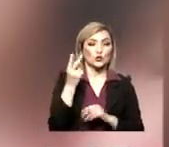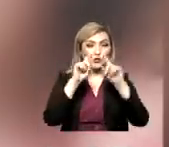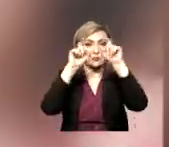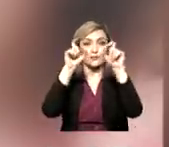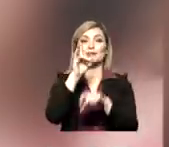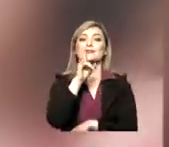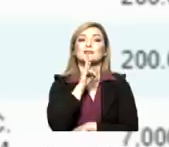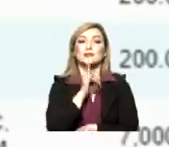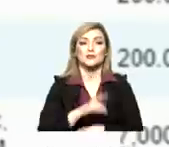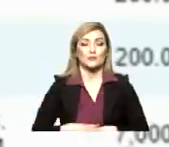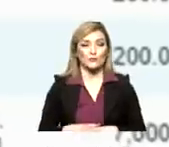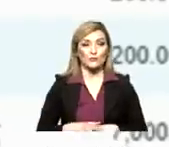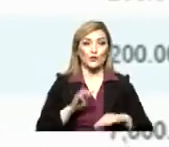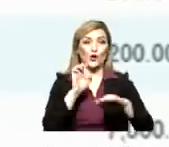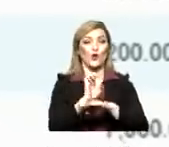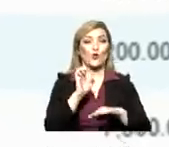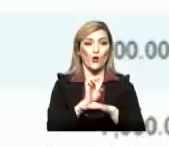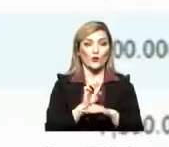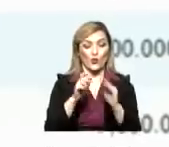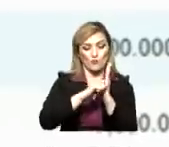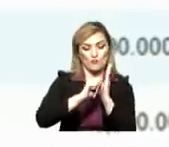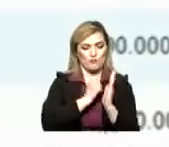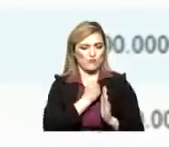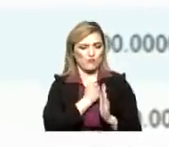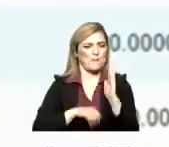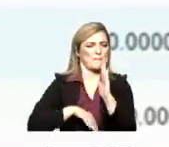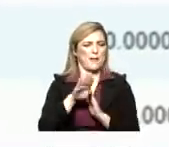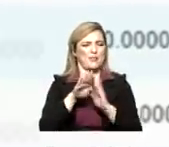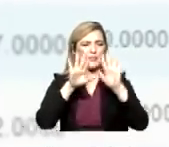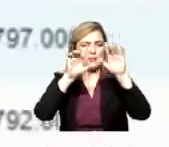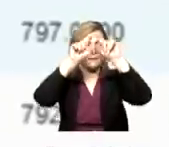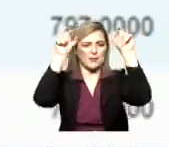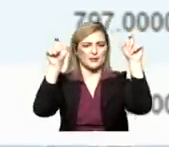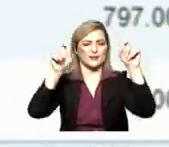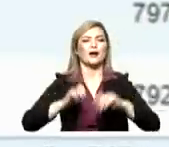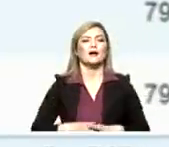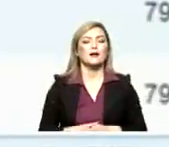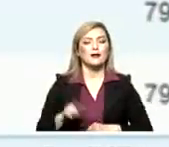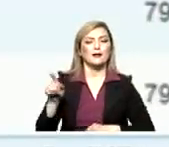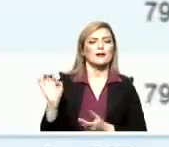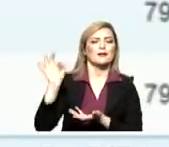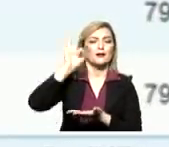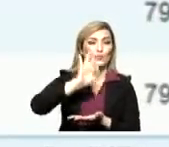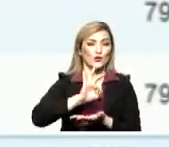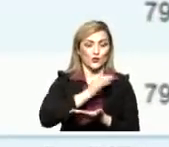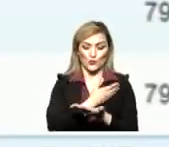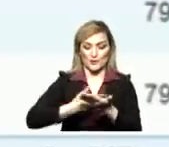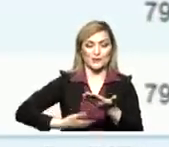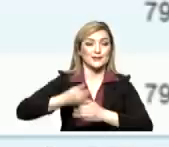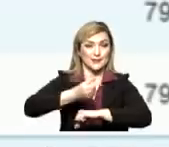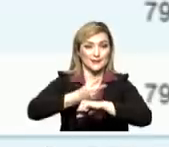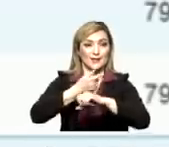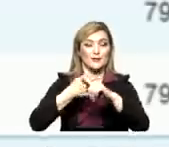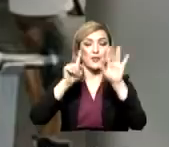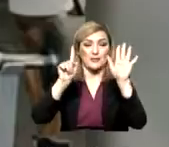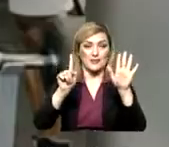compañías en Estados Unidos, mientras que en Ecuador es accionista mayoritario de 10 empresas. Posee representación como presidente y gerente en